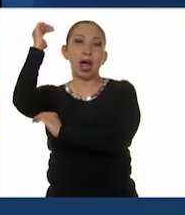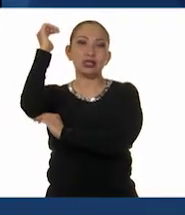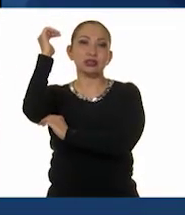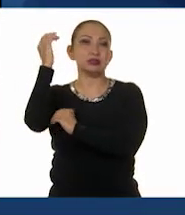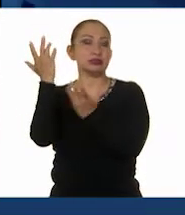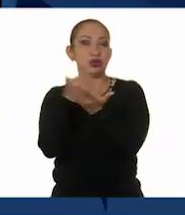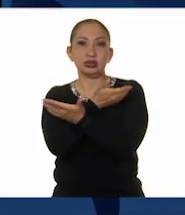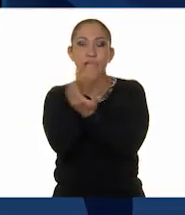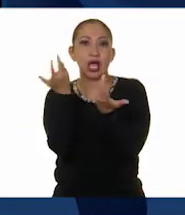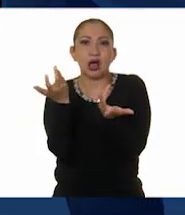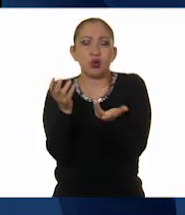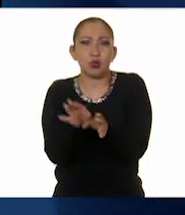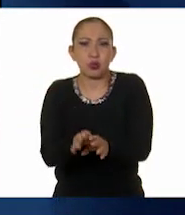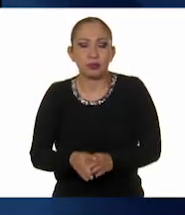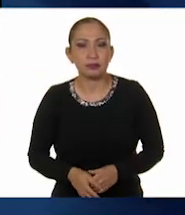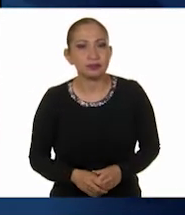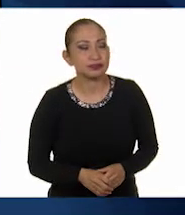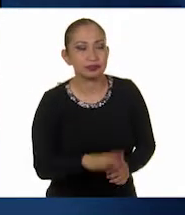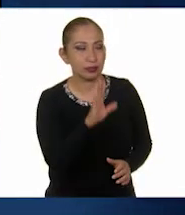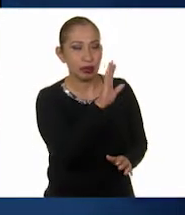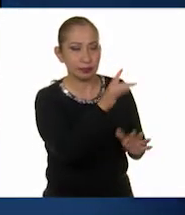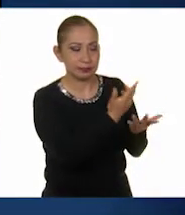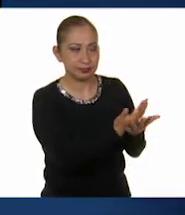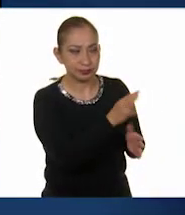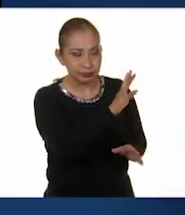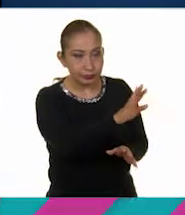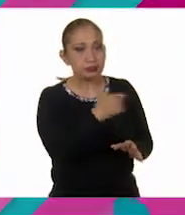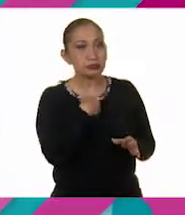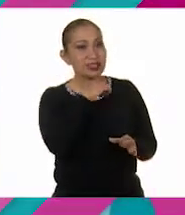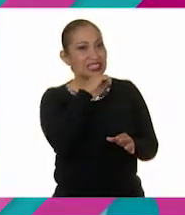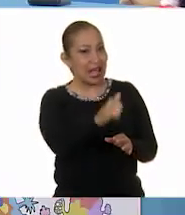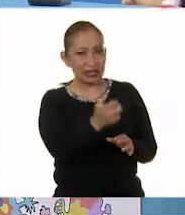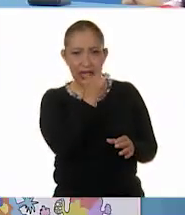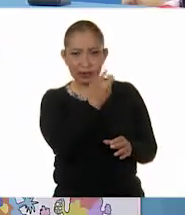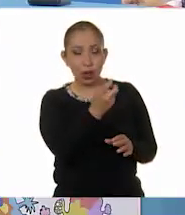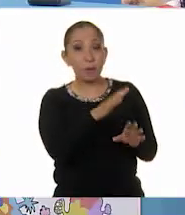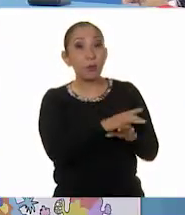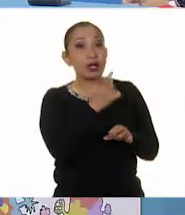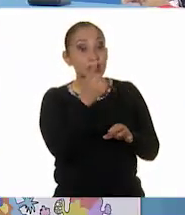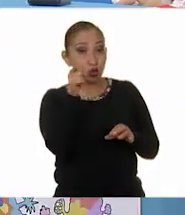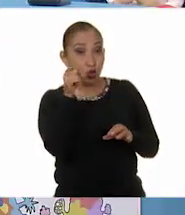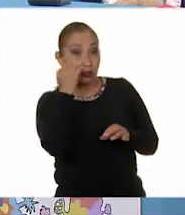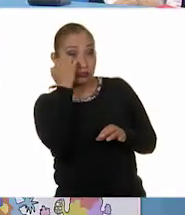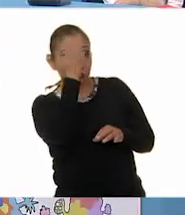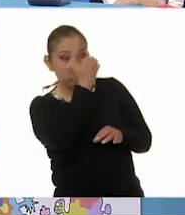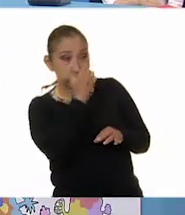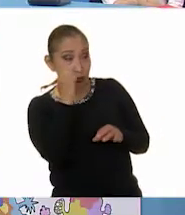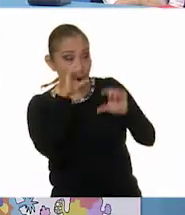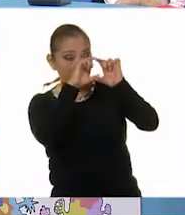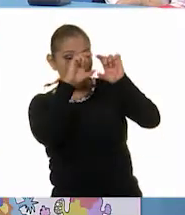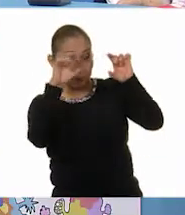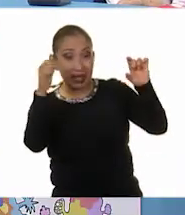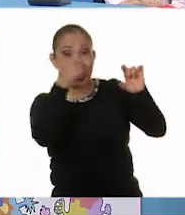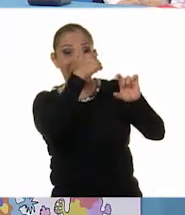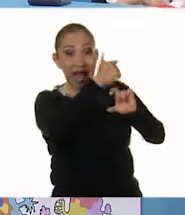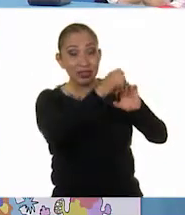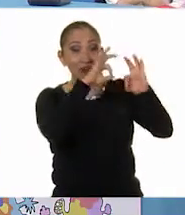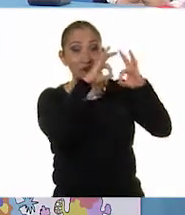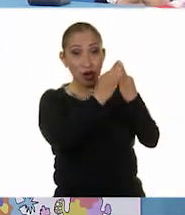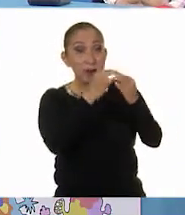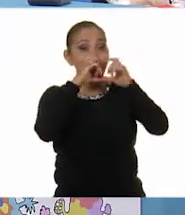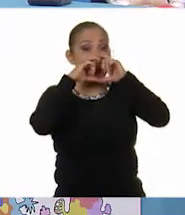maestra, no sé, ¿qué debo hacer? No, María, no podemos hacer nada de eso porque si observas la descripción de cada presentación